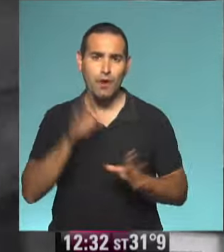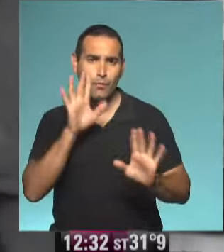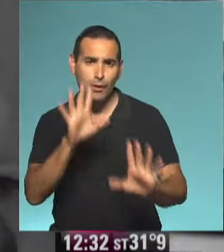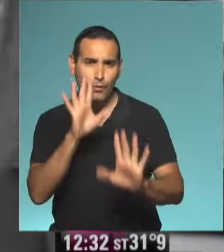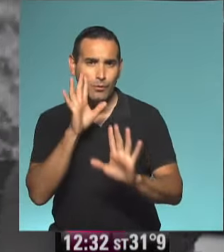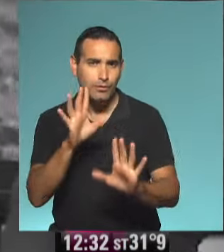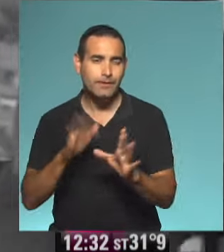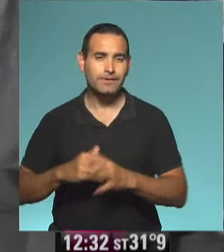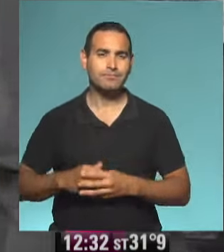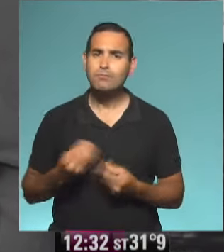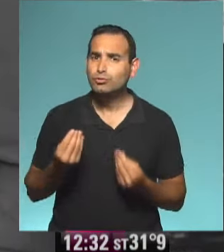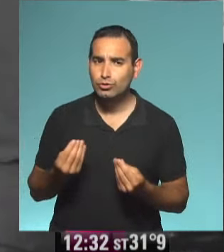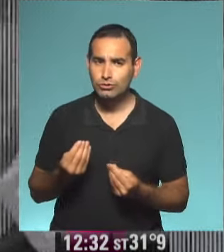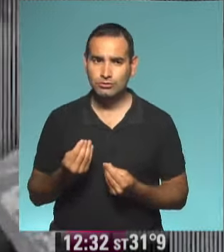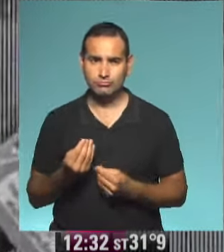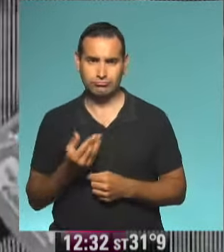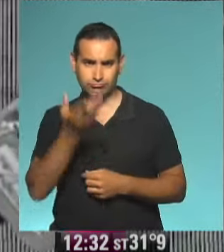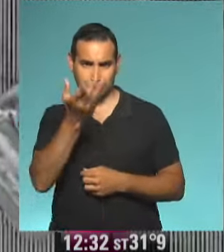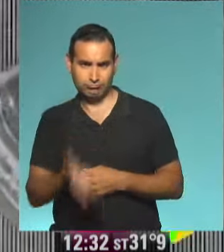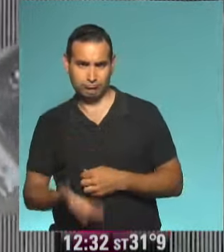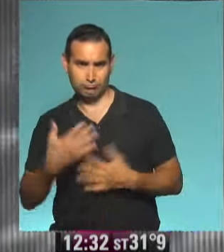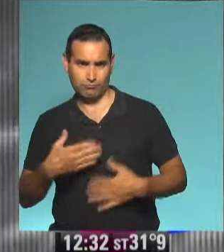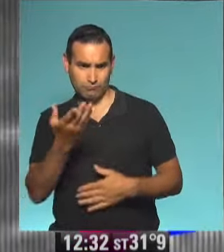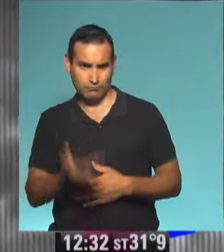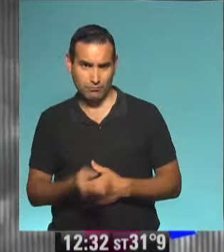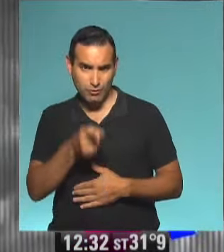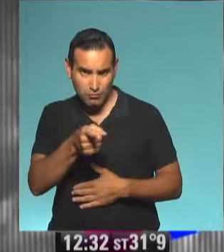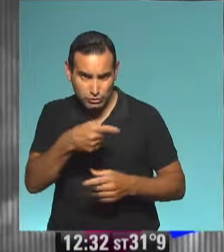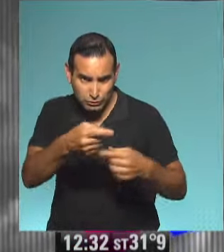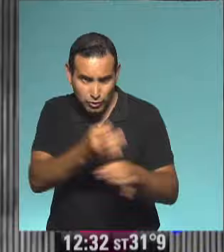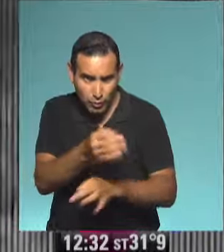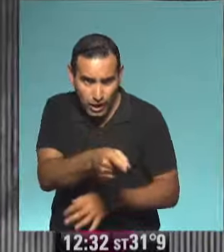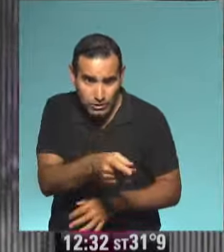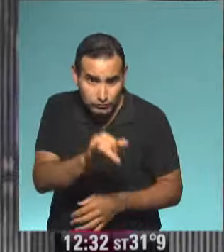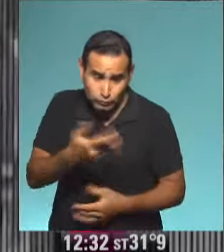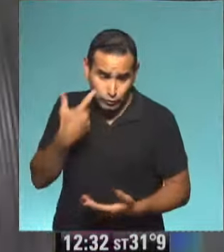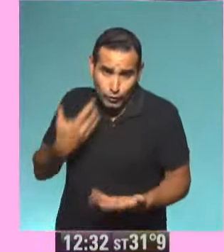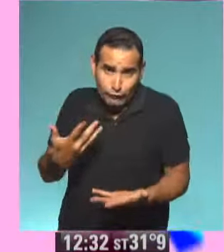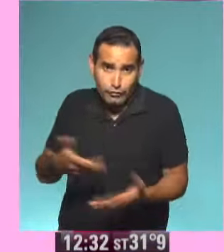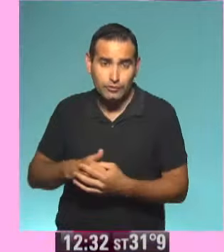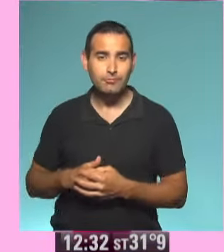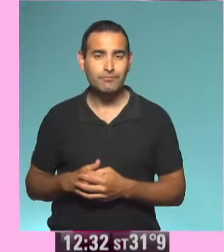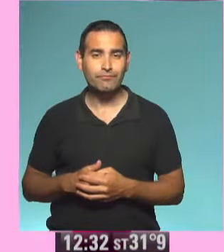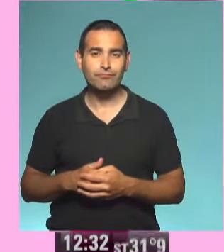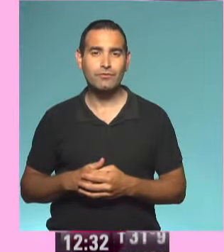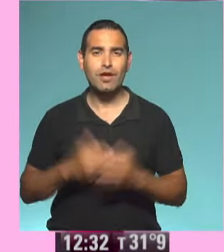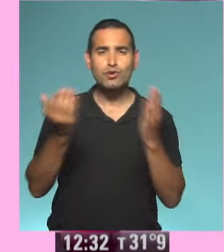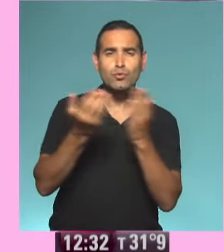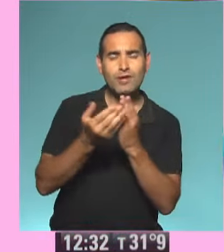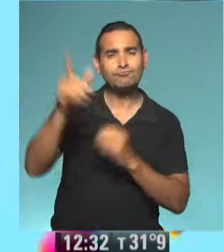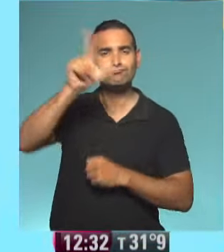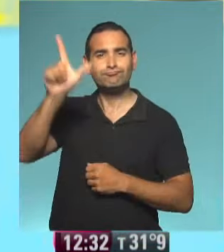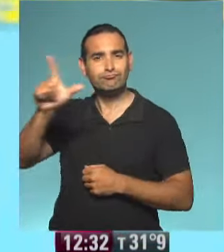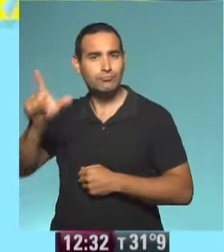cuidado! ¿Qué pasó? ¡Un ser humano! ¡Usted es la que seguimos educando! Sí, por supuesto. Estudiantes de todo el país,